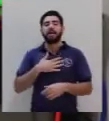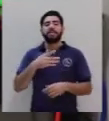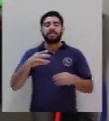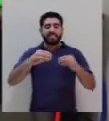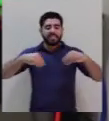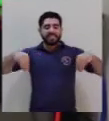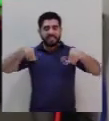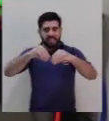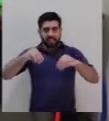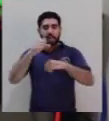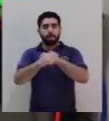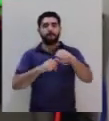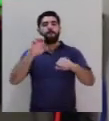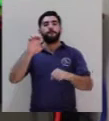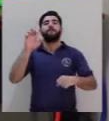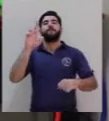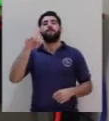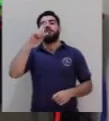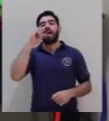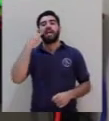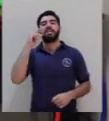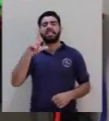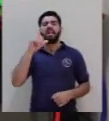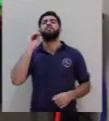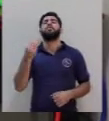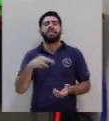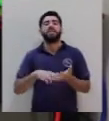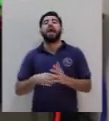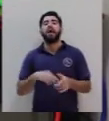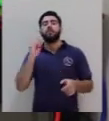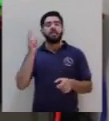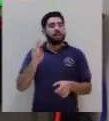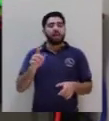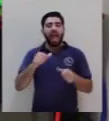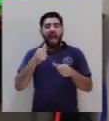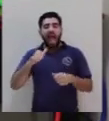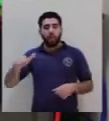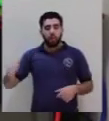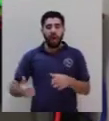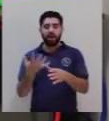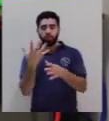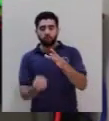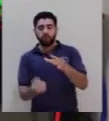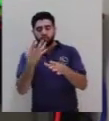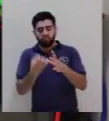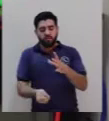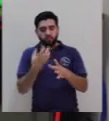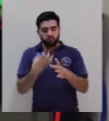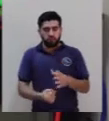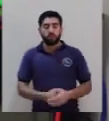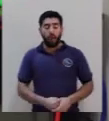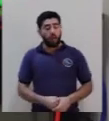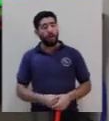fértil porque es la que más cantidad de agua absorbe y la mantiene ahí con ella misma. Y es la que va alimentando a la raíz. Ah,